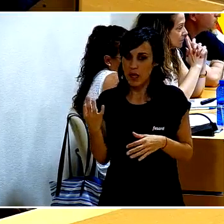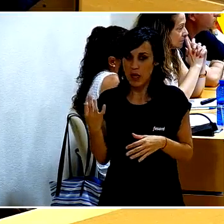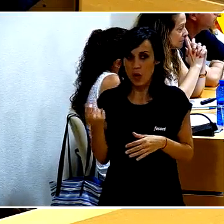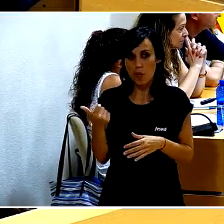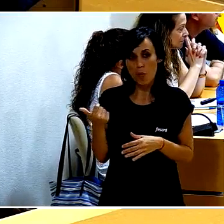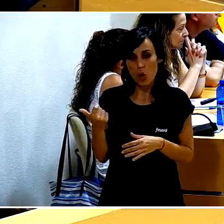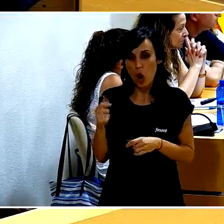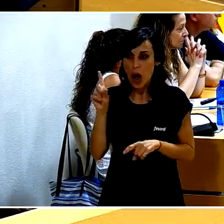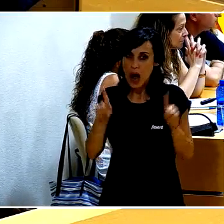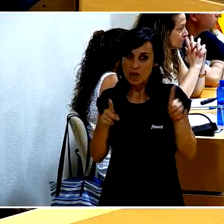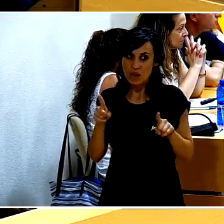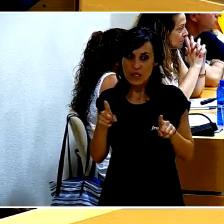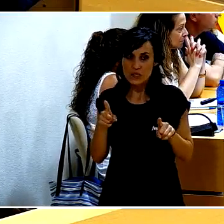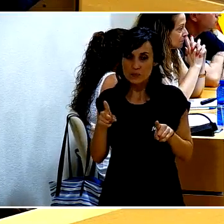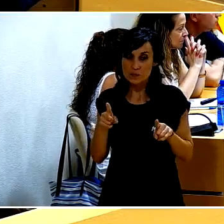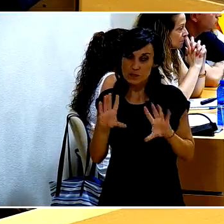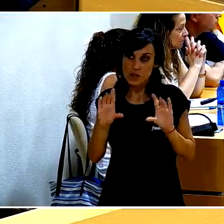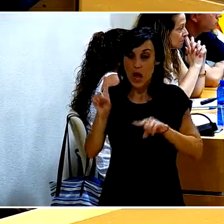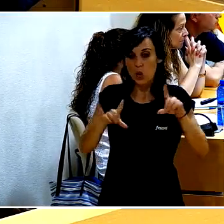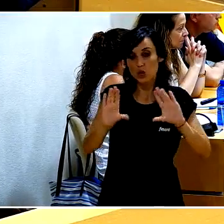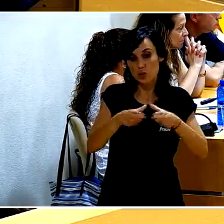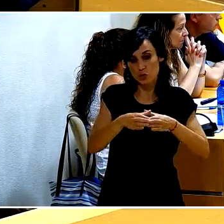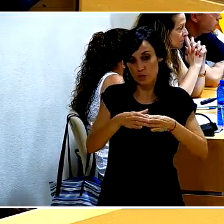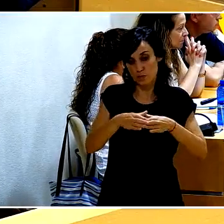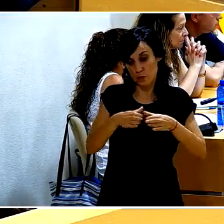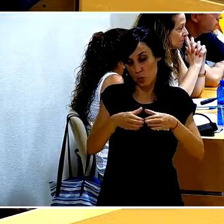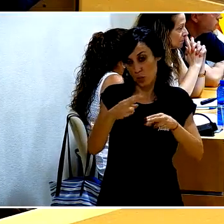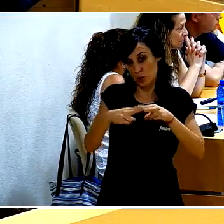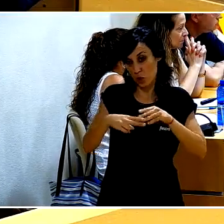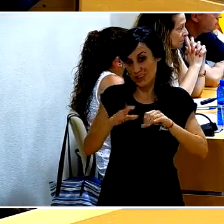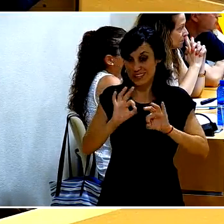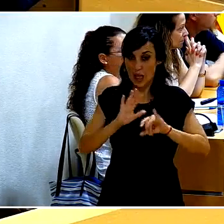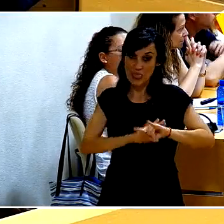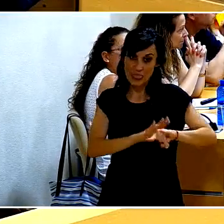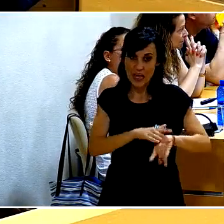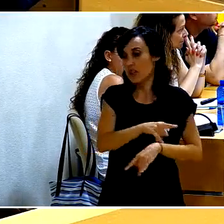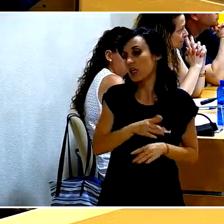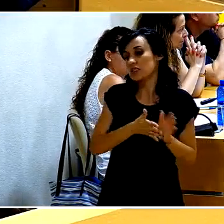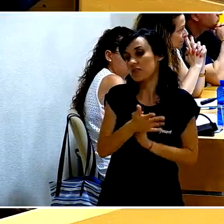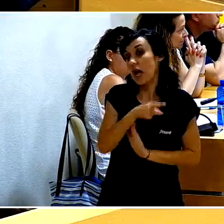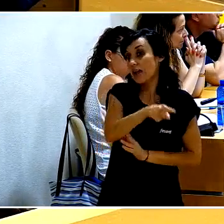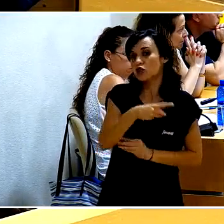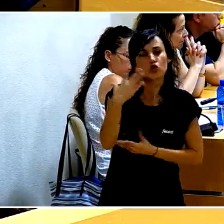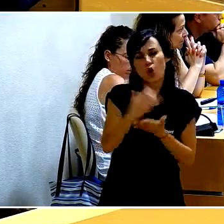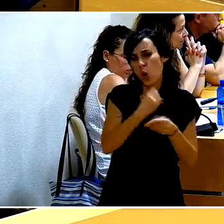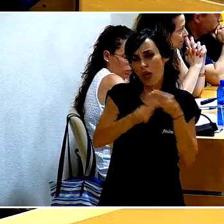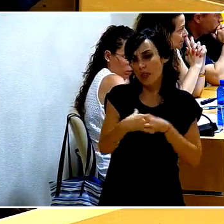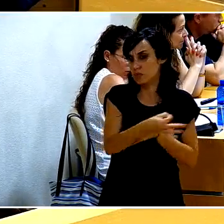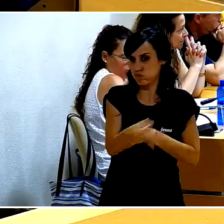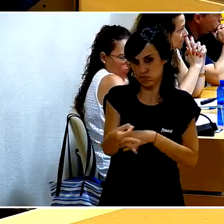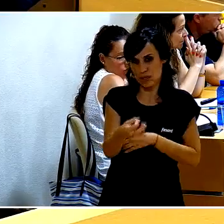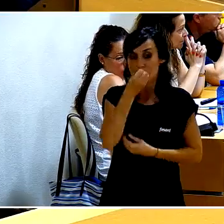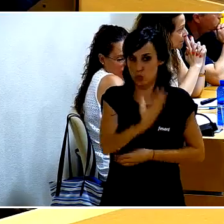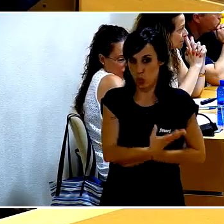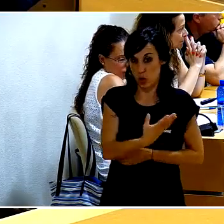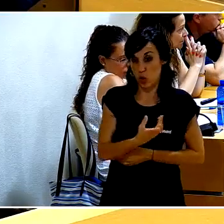a veces se utiliza desde algunos partidos de la izquierda, en el sentido de decir que todo lo que ellos hacen es correcto y es bueno, y